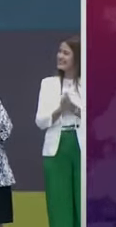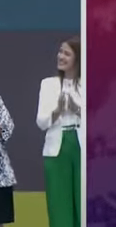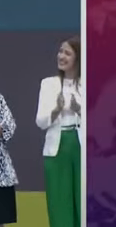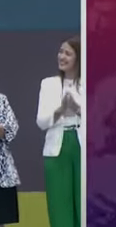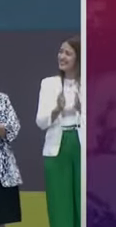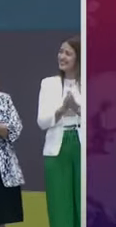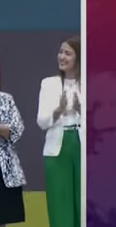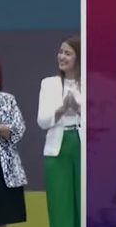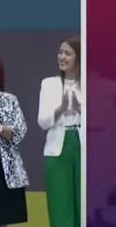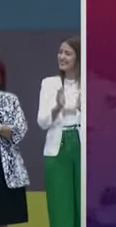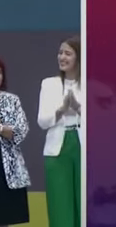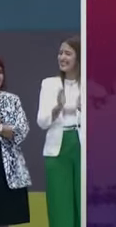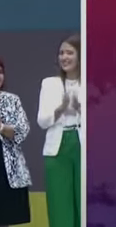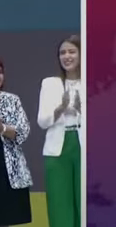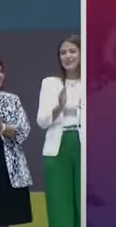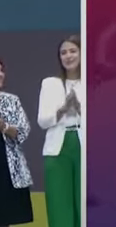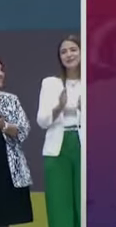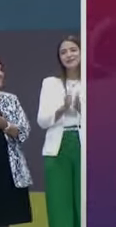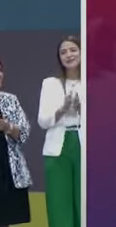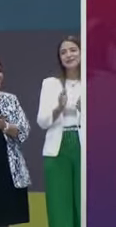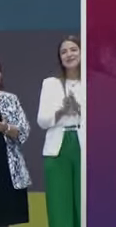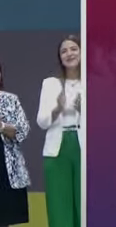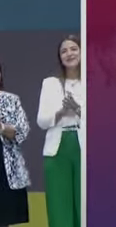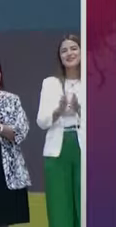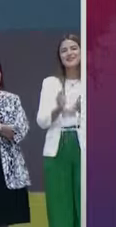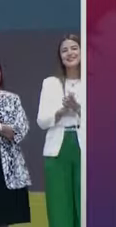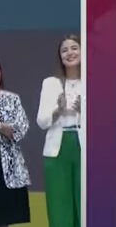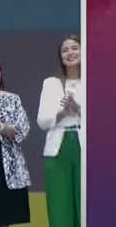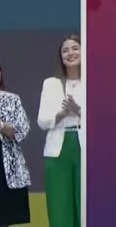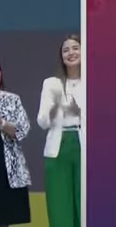Instituto Marca País, Daniela Cabello.